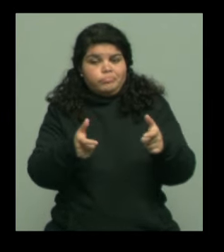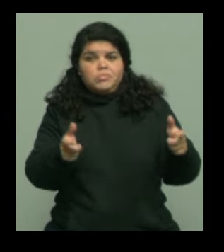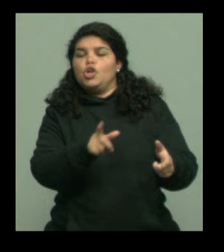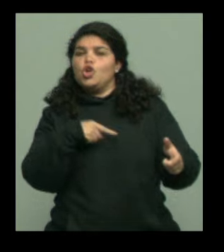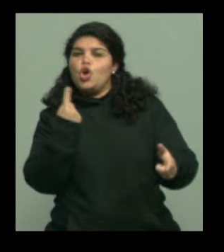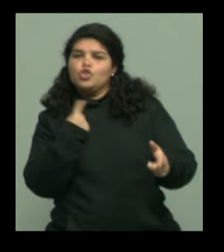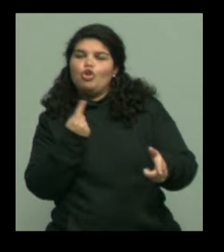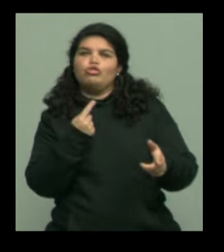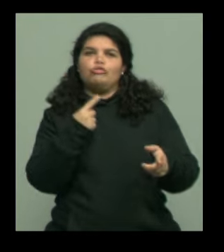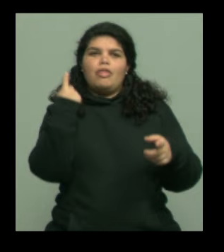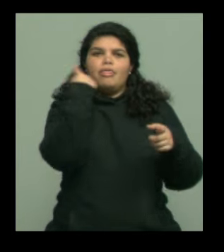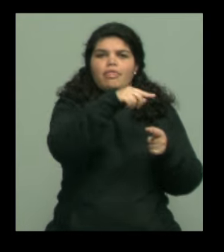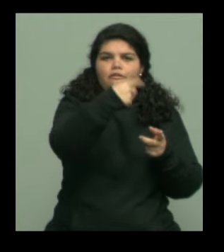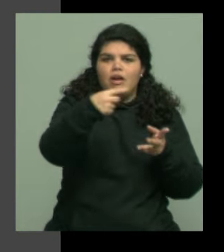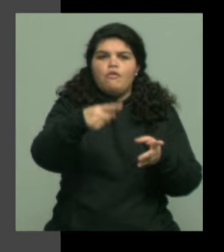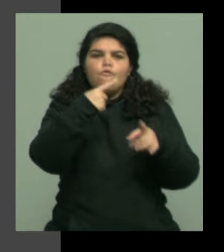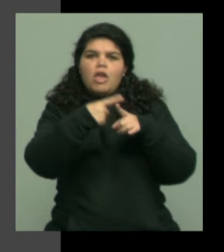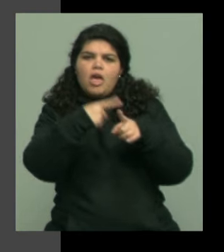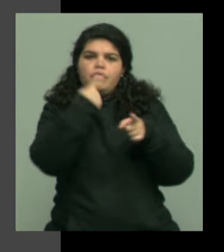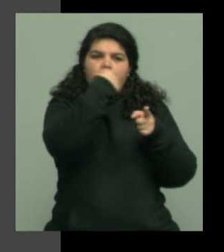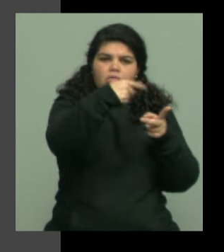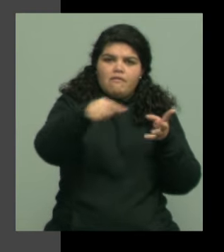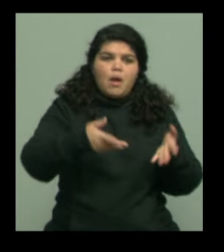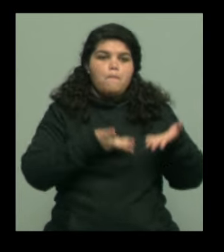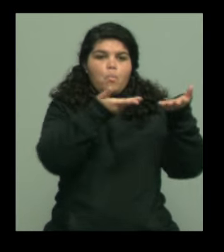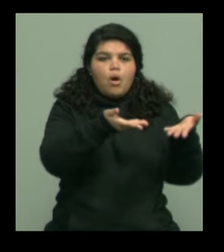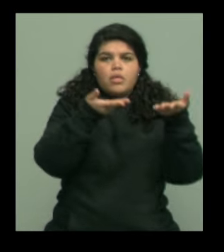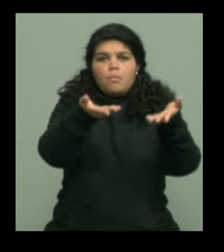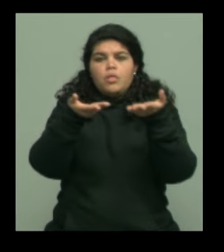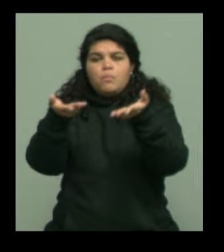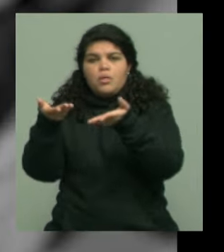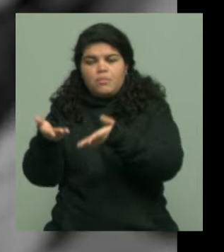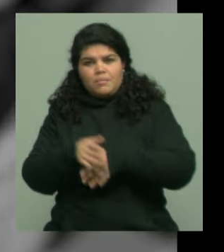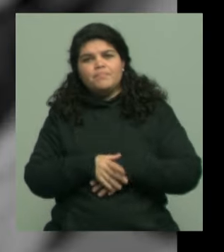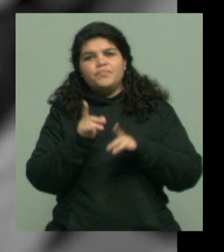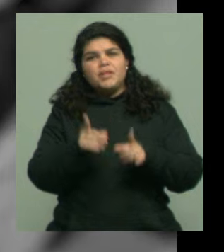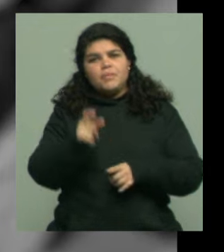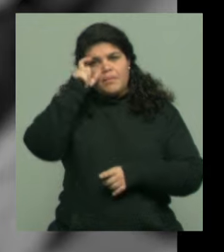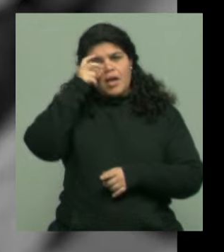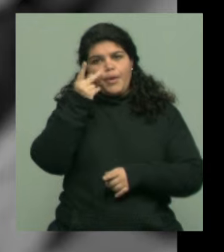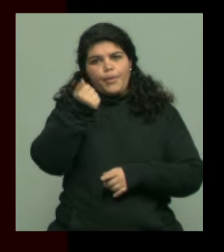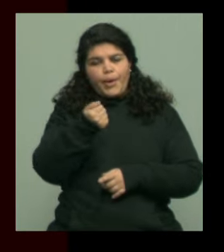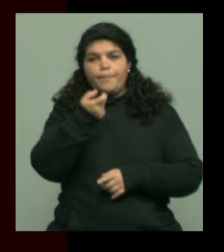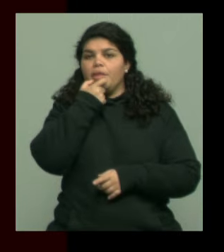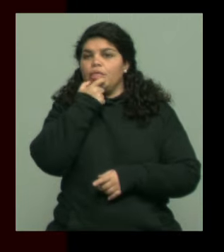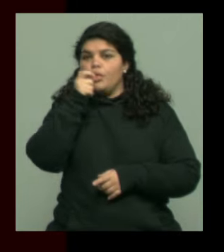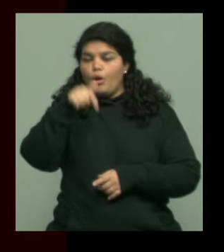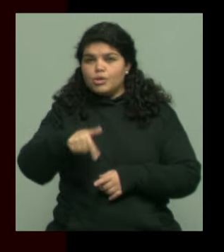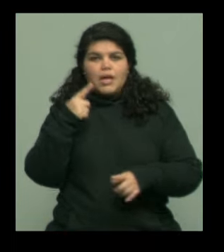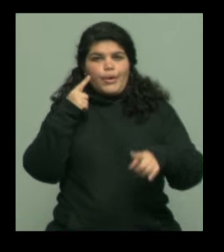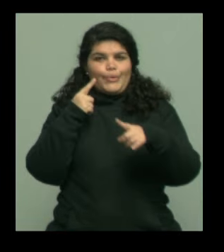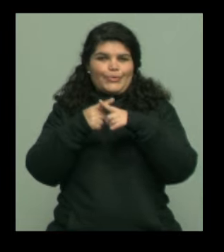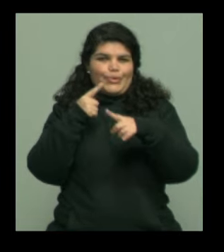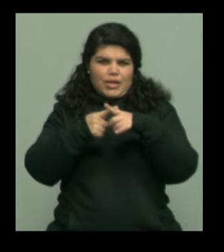eventos, entre ellos fue el más importante en el 2019, la EVA Mendoza, que es donde se reúnen